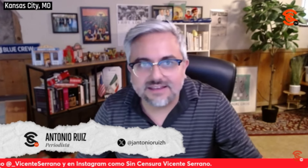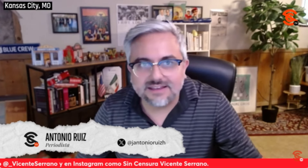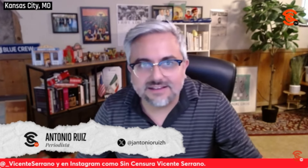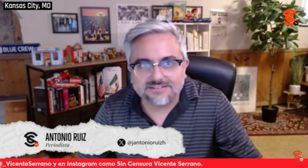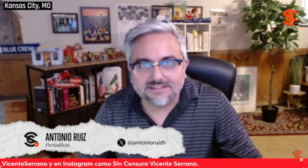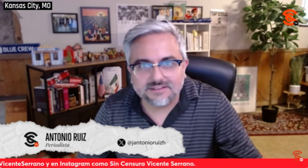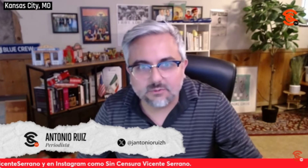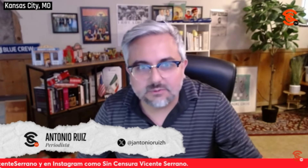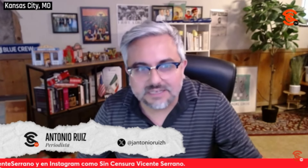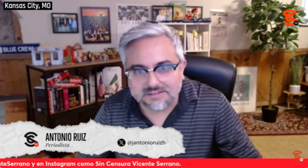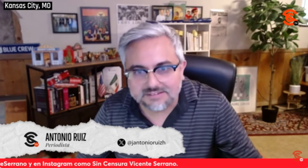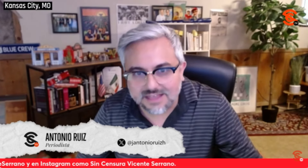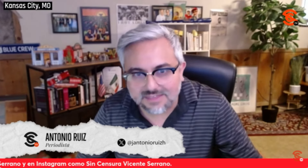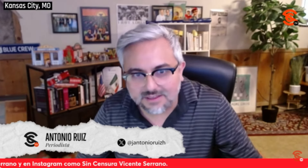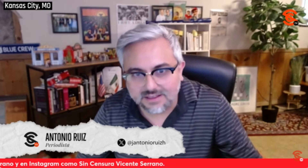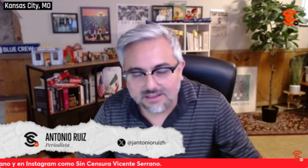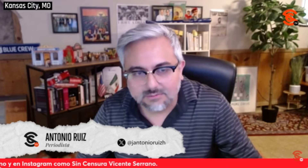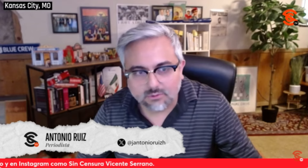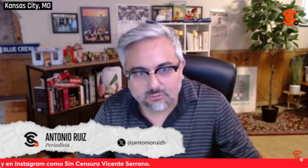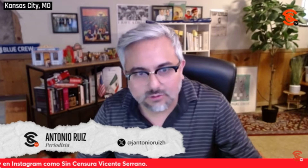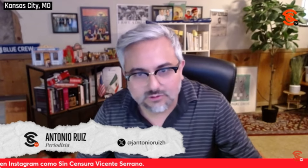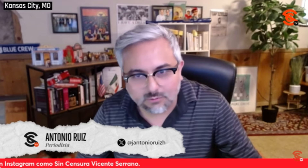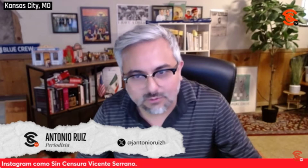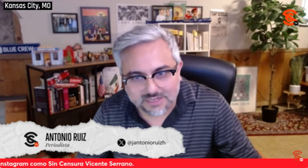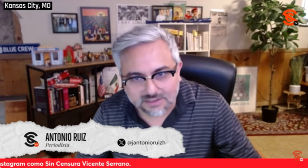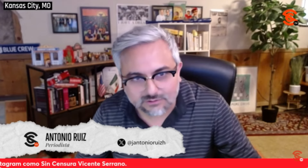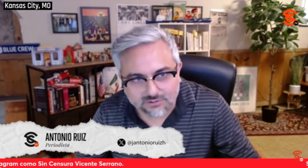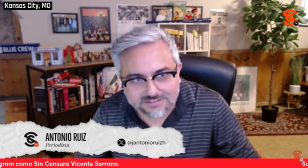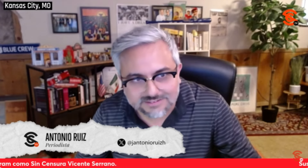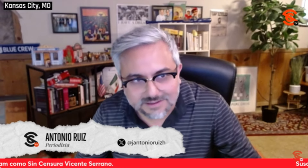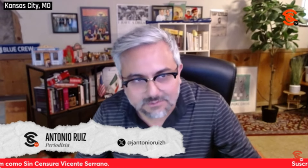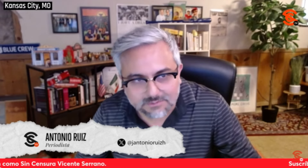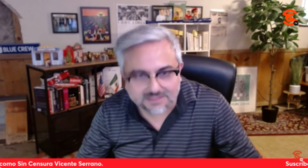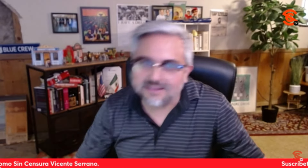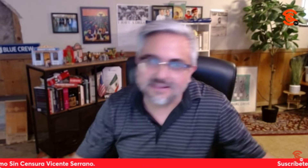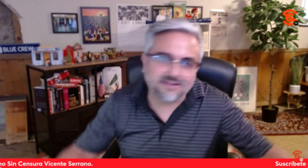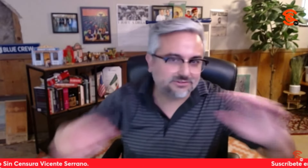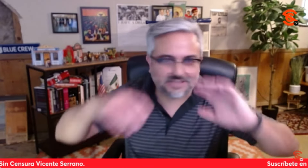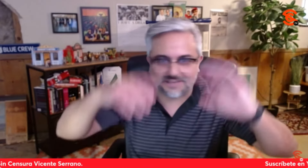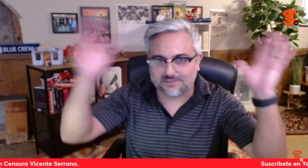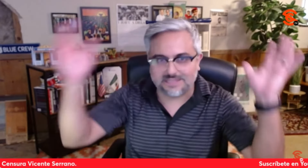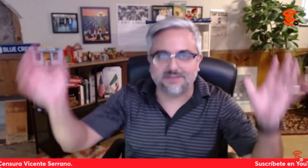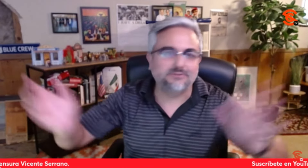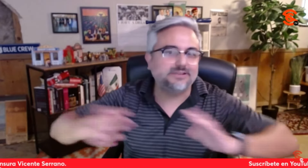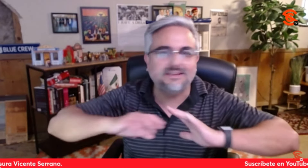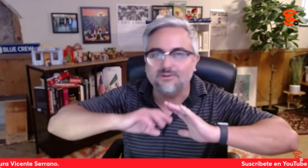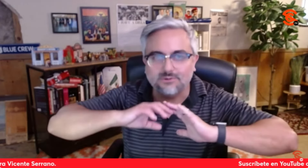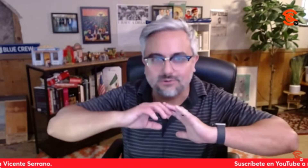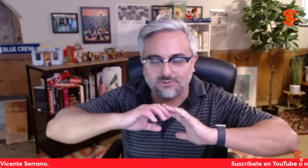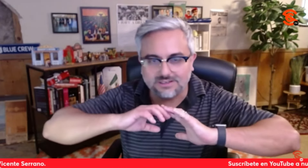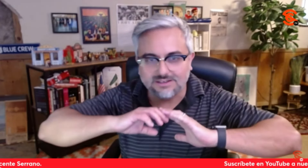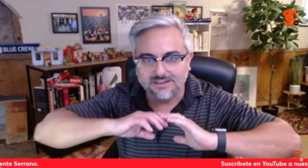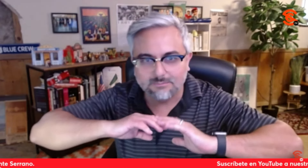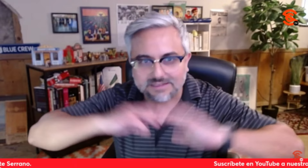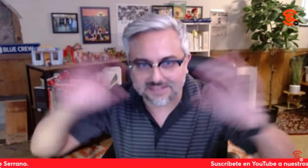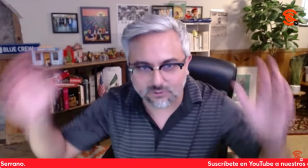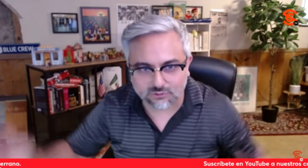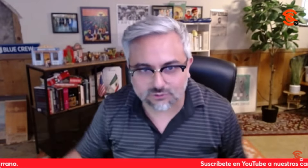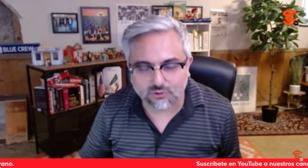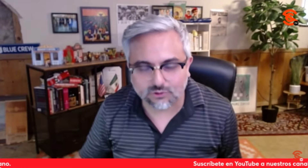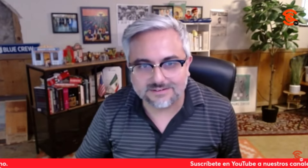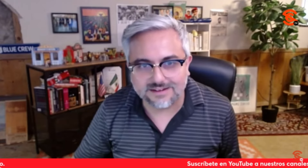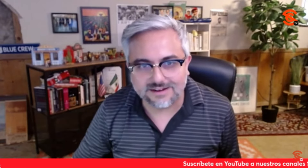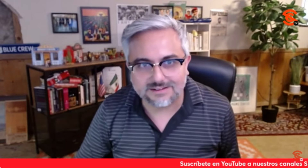crisis mundial que está siendo minimizada por los medios de comunicación de siempre y los chayoteros y los